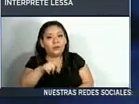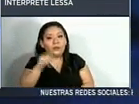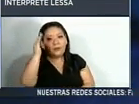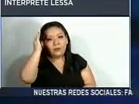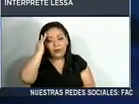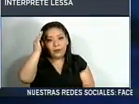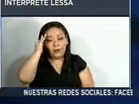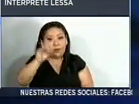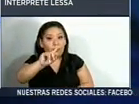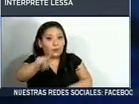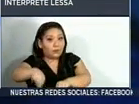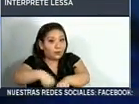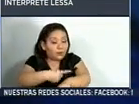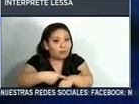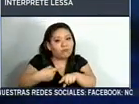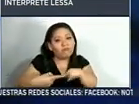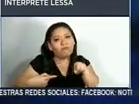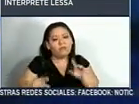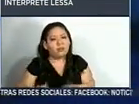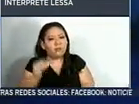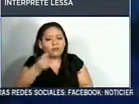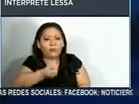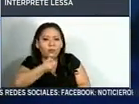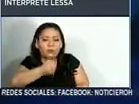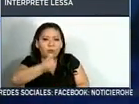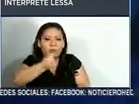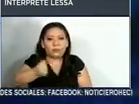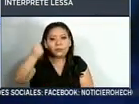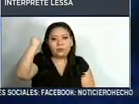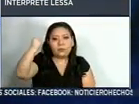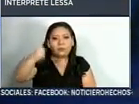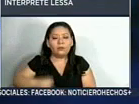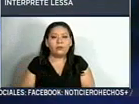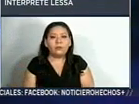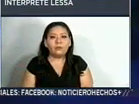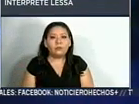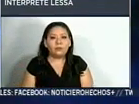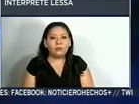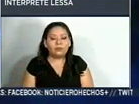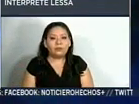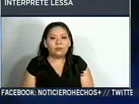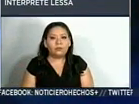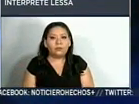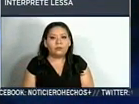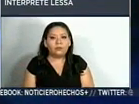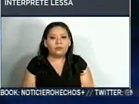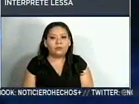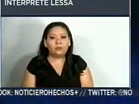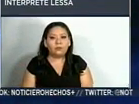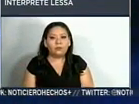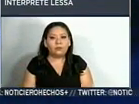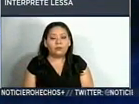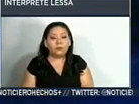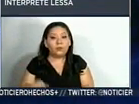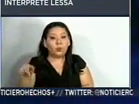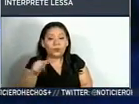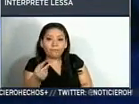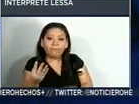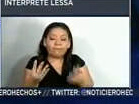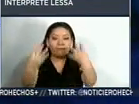próxima hora y media las noticias más importantes. Y estamos aquí. Se queden con nosotros.